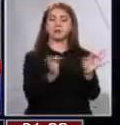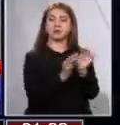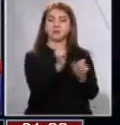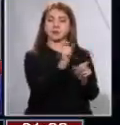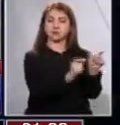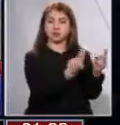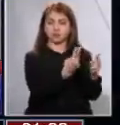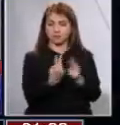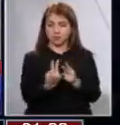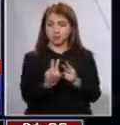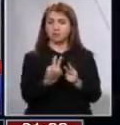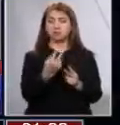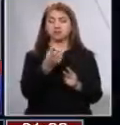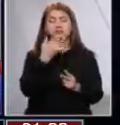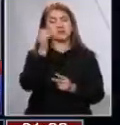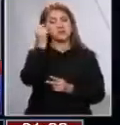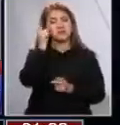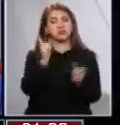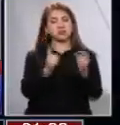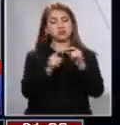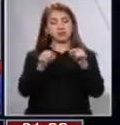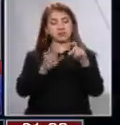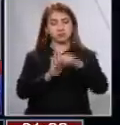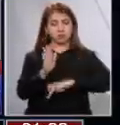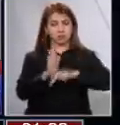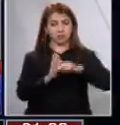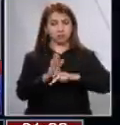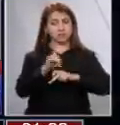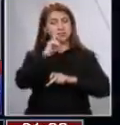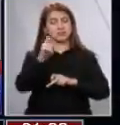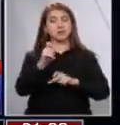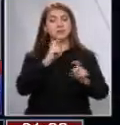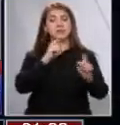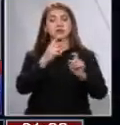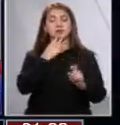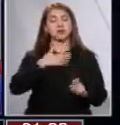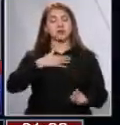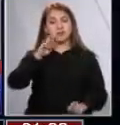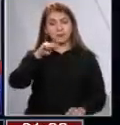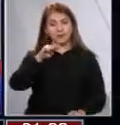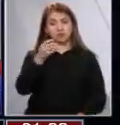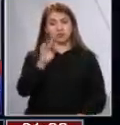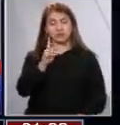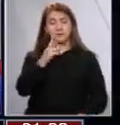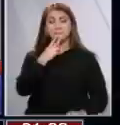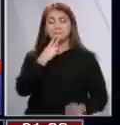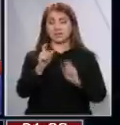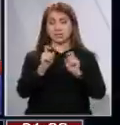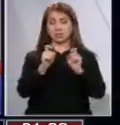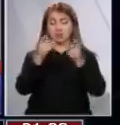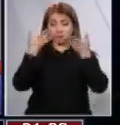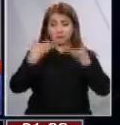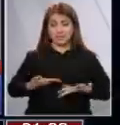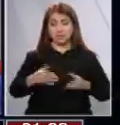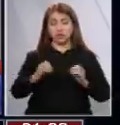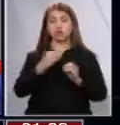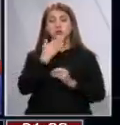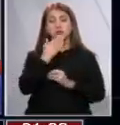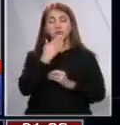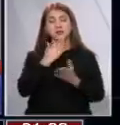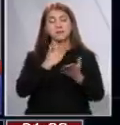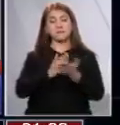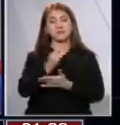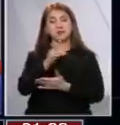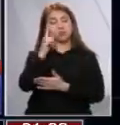está viendo, ¿qué se entiende en el concepto de este proyecto por riesgo de vida de la madre? ¿Es solo un riesgo físico o también